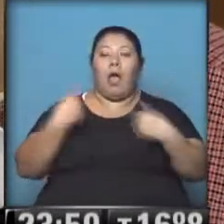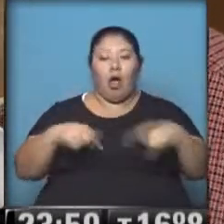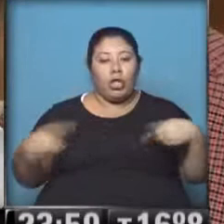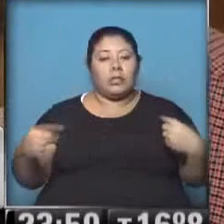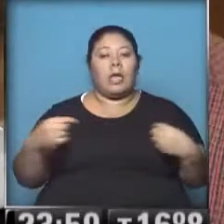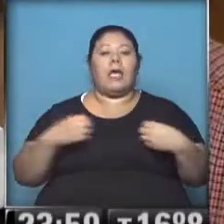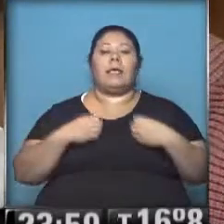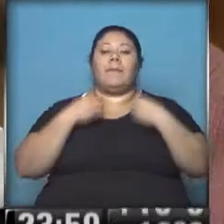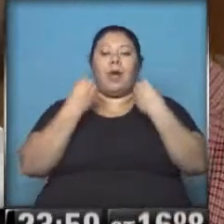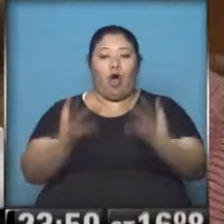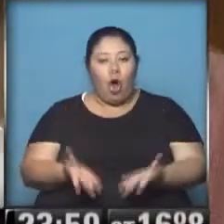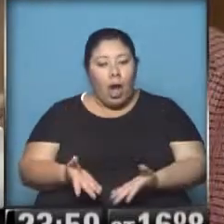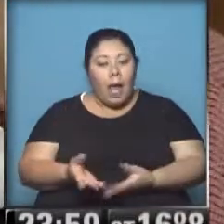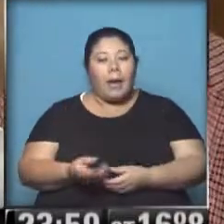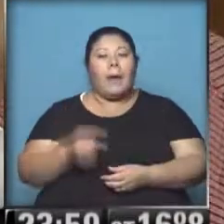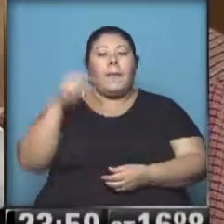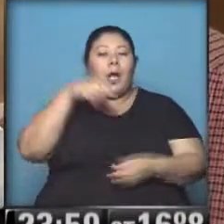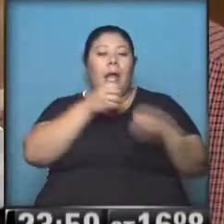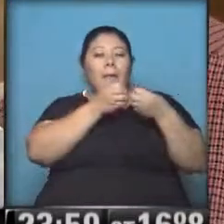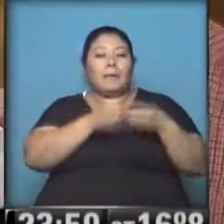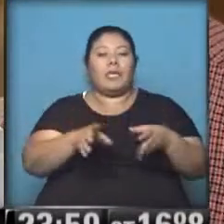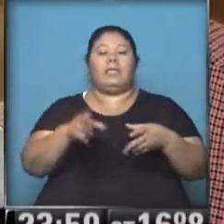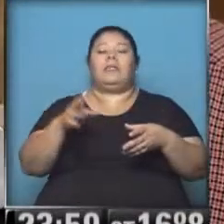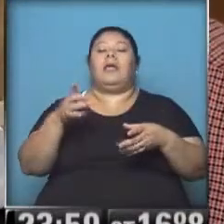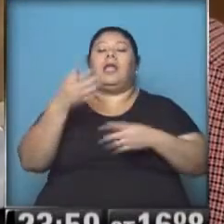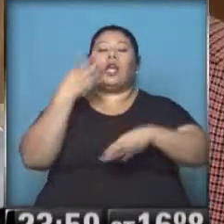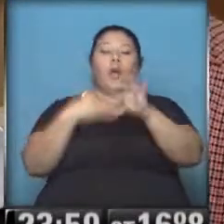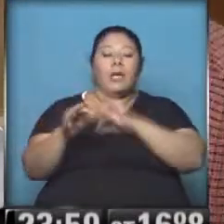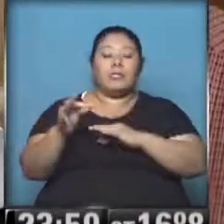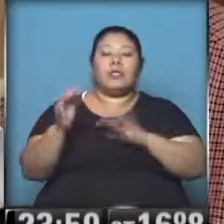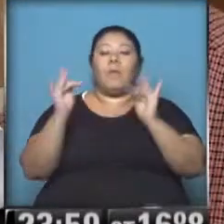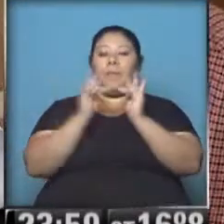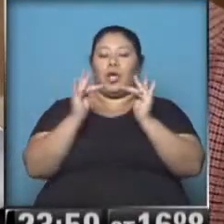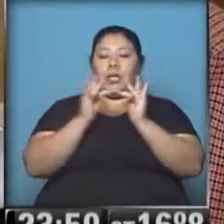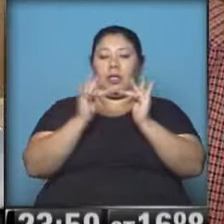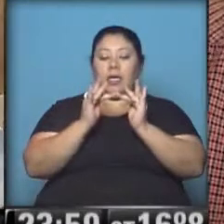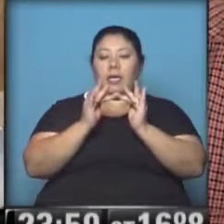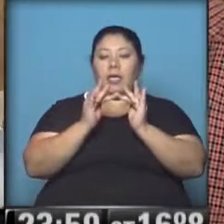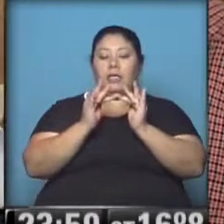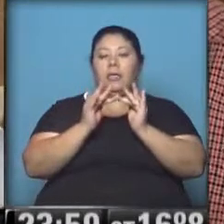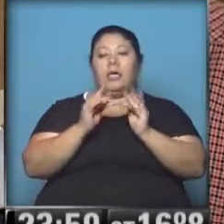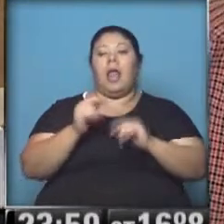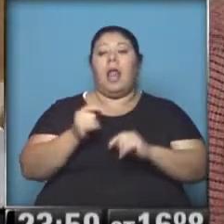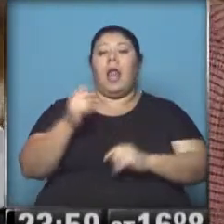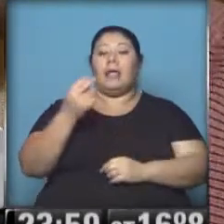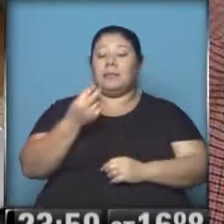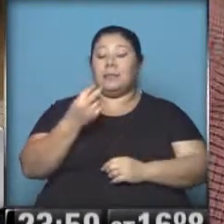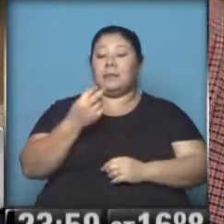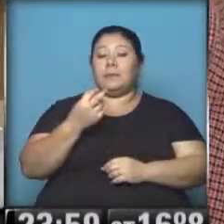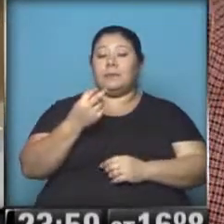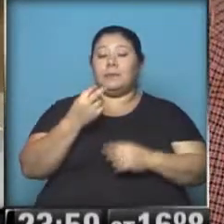que mejorar, pero obviamente esto muestra un hito en el comercio electrónico, las ventas muestran que han crecido muchísimo, obviamente estamos